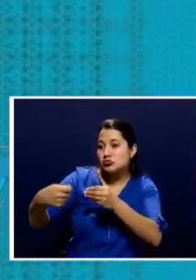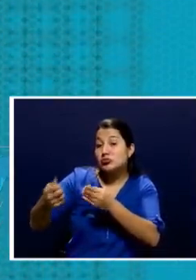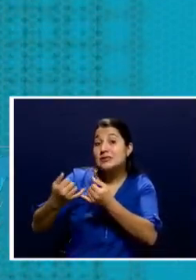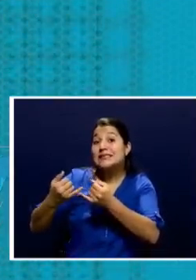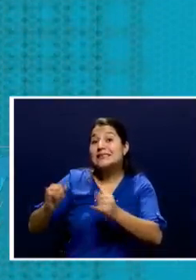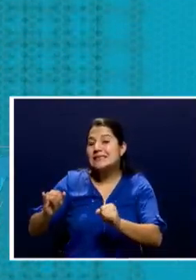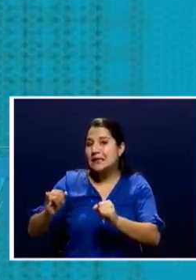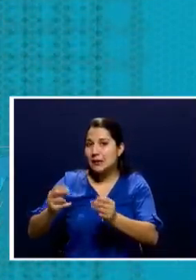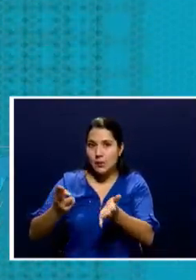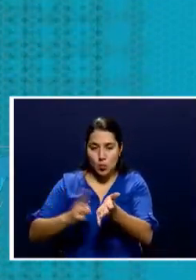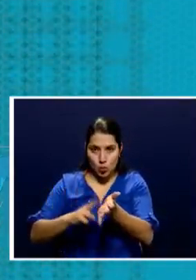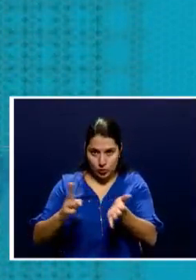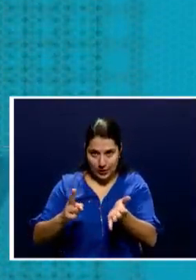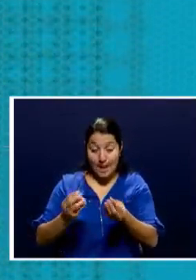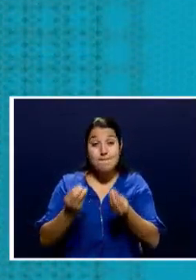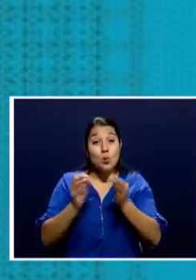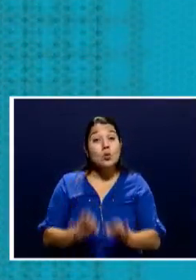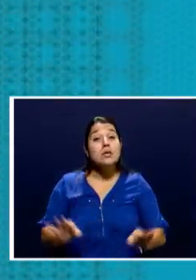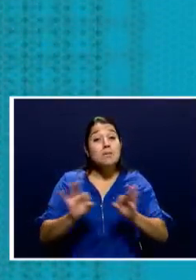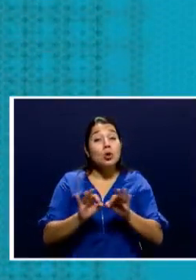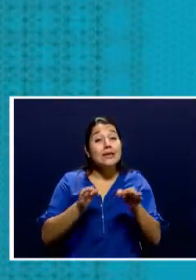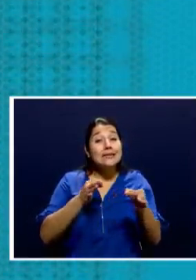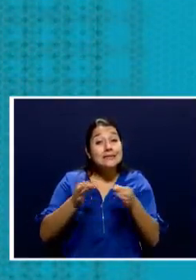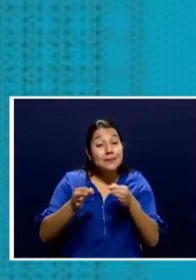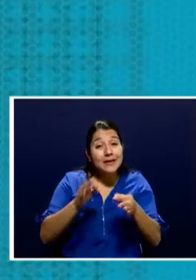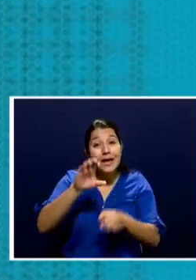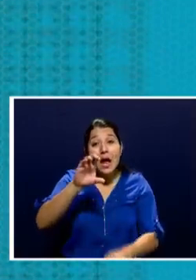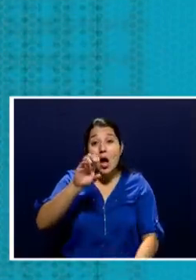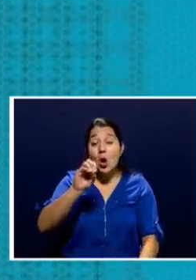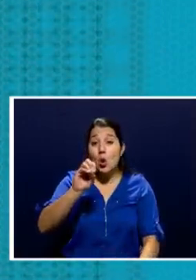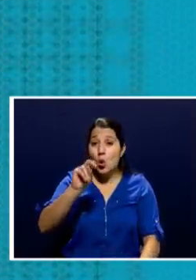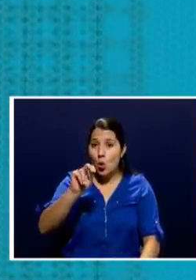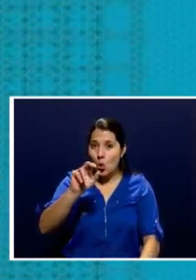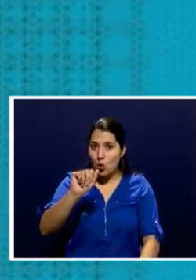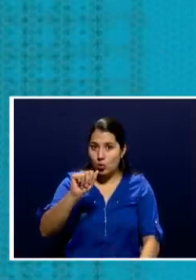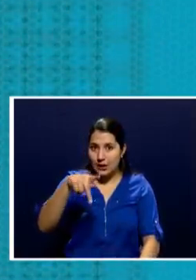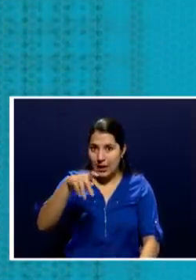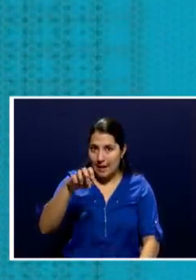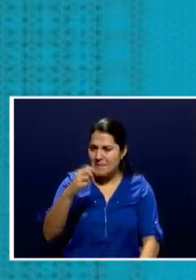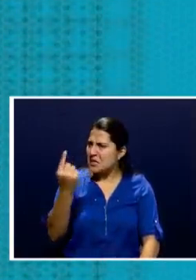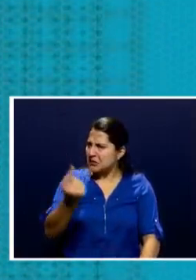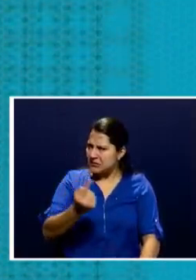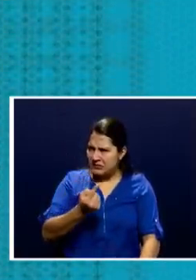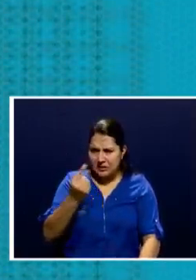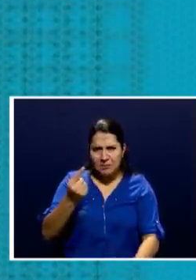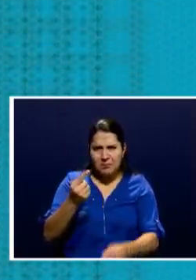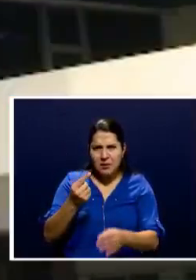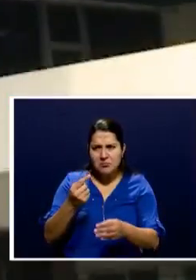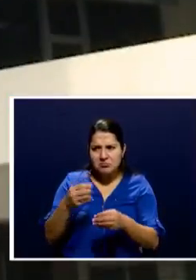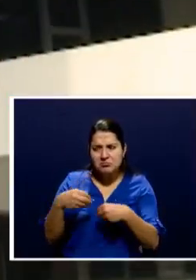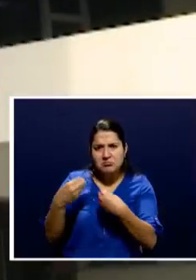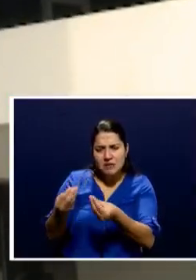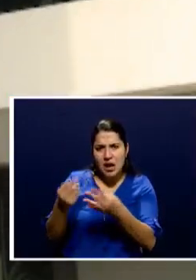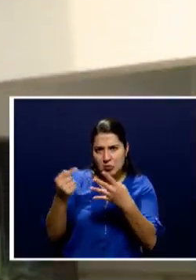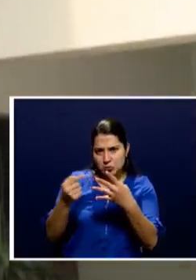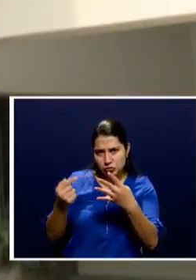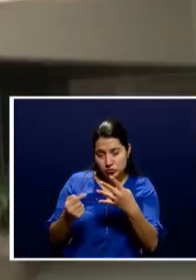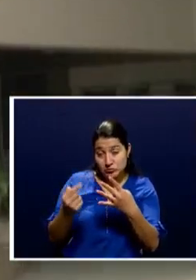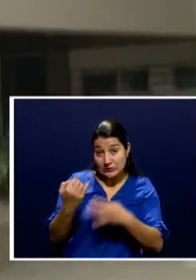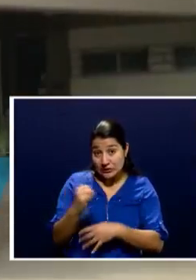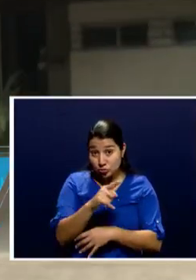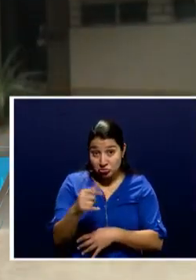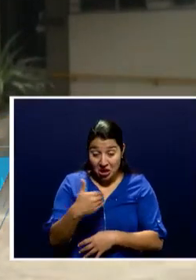y mencionar que CONAPE siempre ha brindado estas opciones como política institucional. Las personas